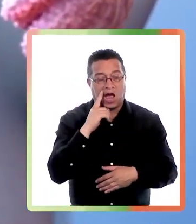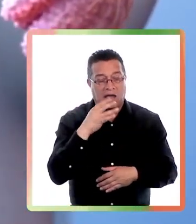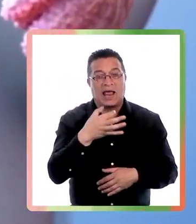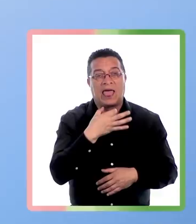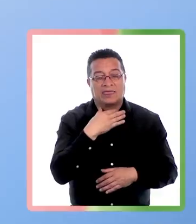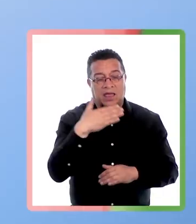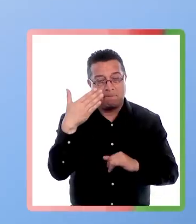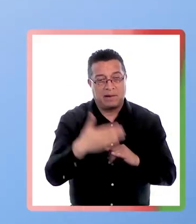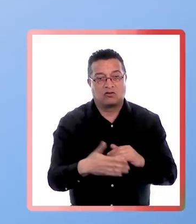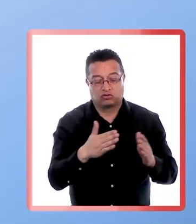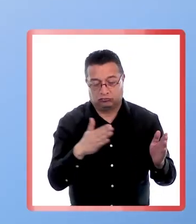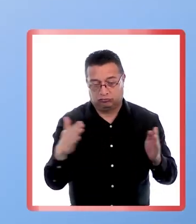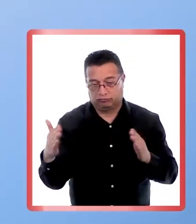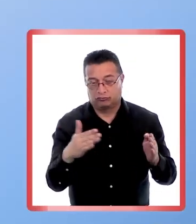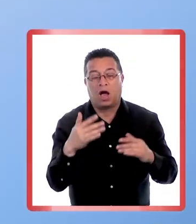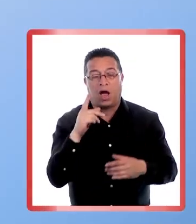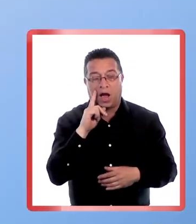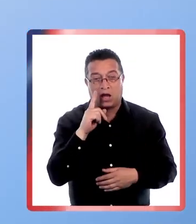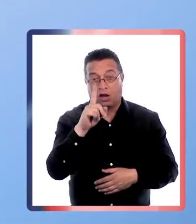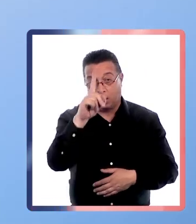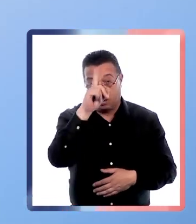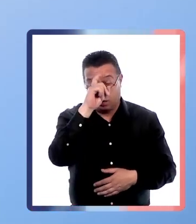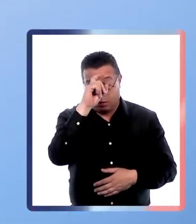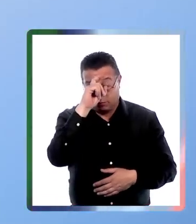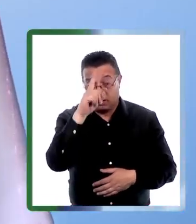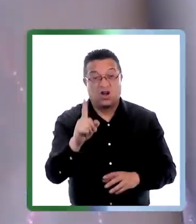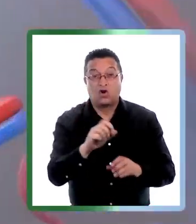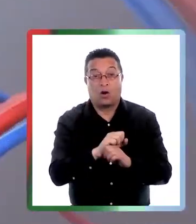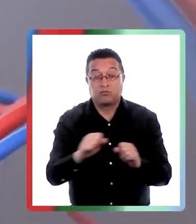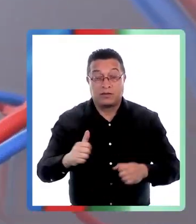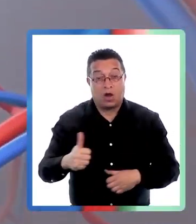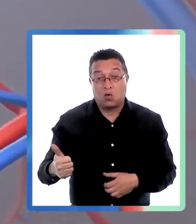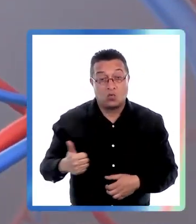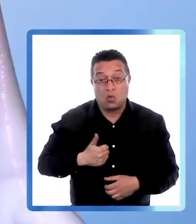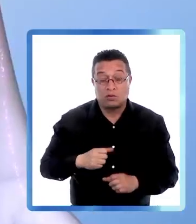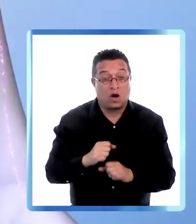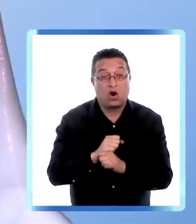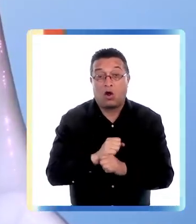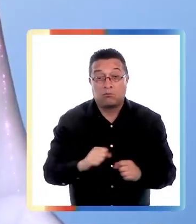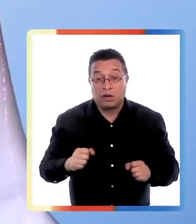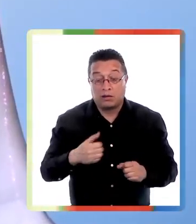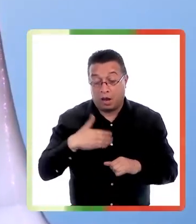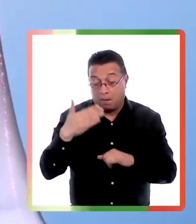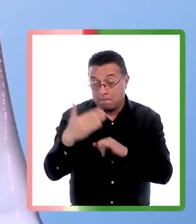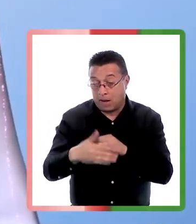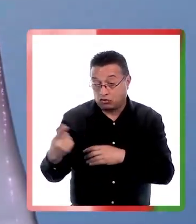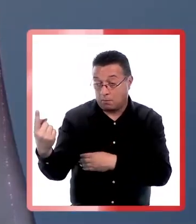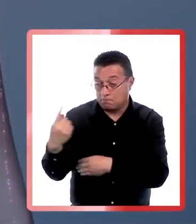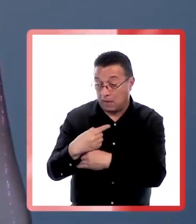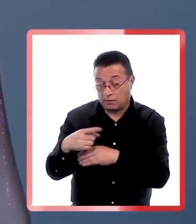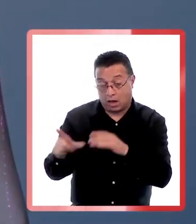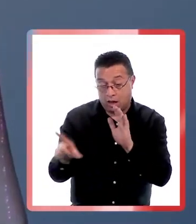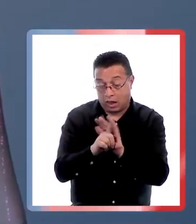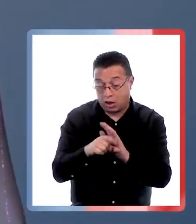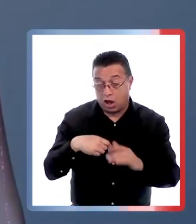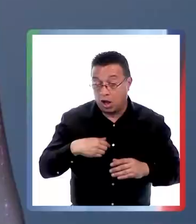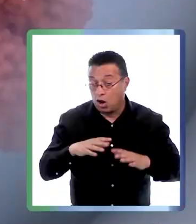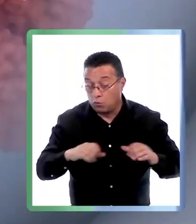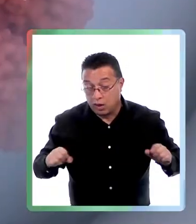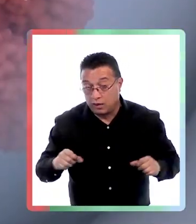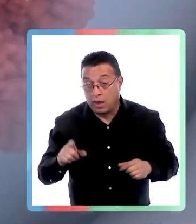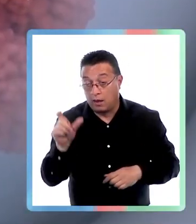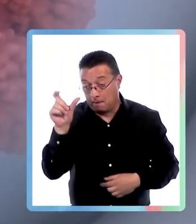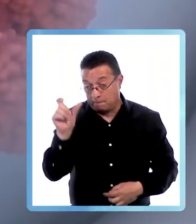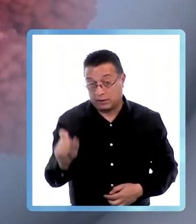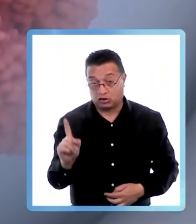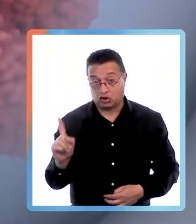de plazo. Por lo que si el hospital es incapaz de cumplir con esos plazos que están determinados por ley,